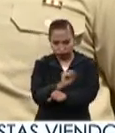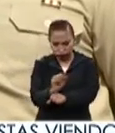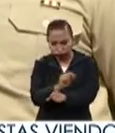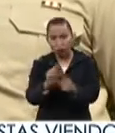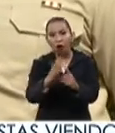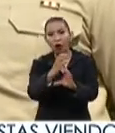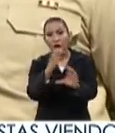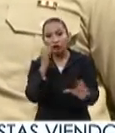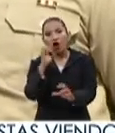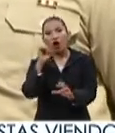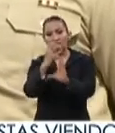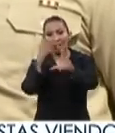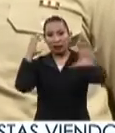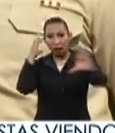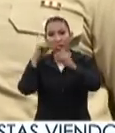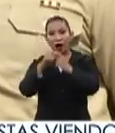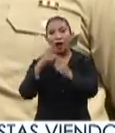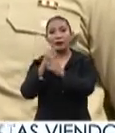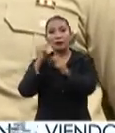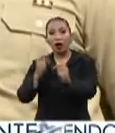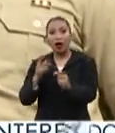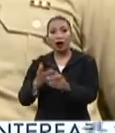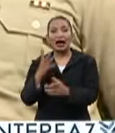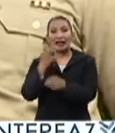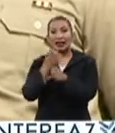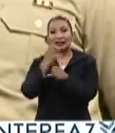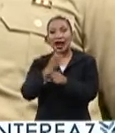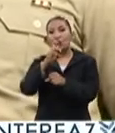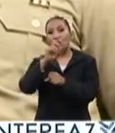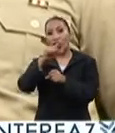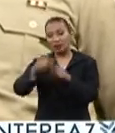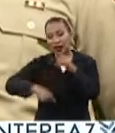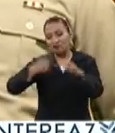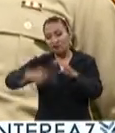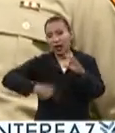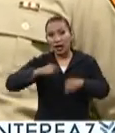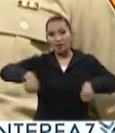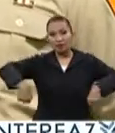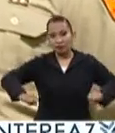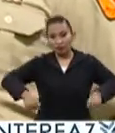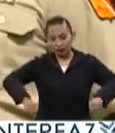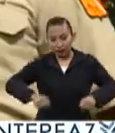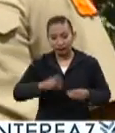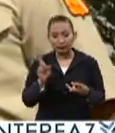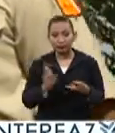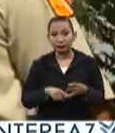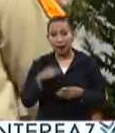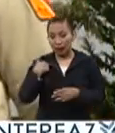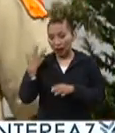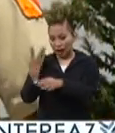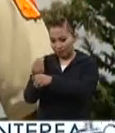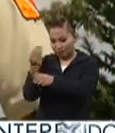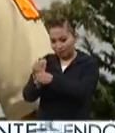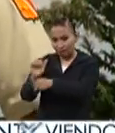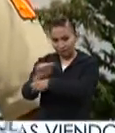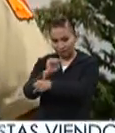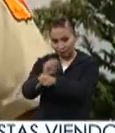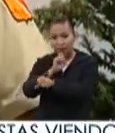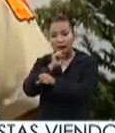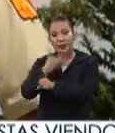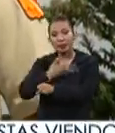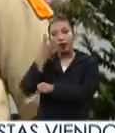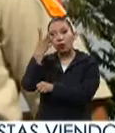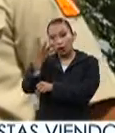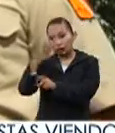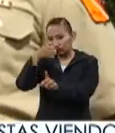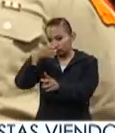o vehículos ómnibus, vehículos tractocamión quinta rueda y motocicletas. De mantenimiento automotriz también contamos